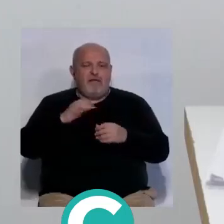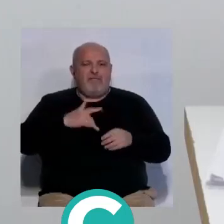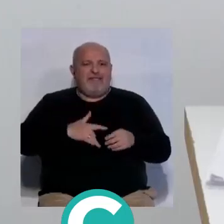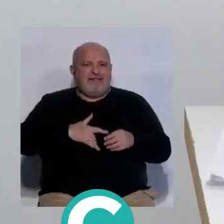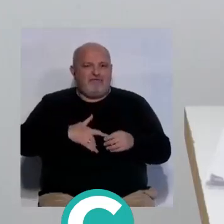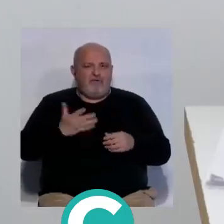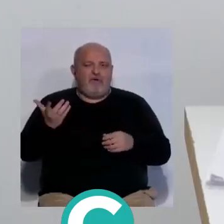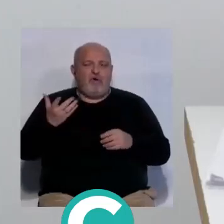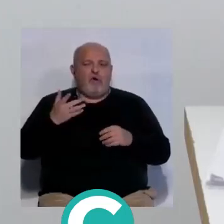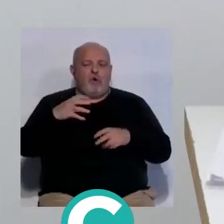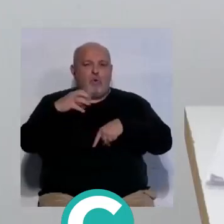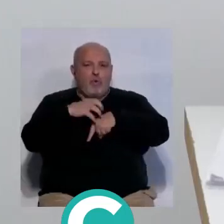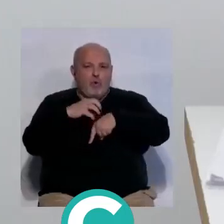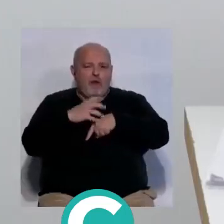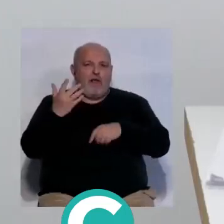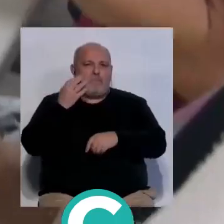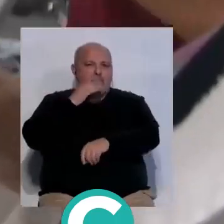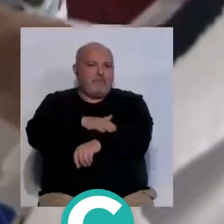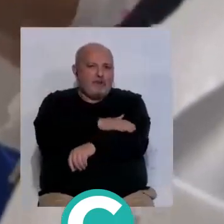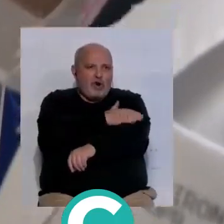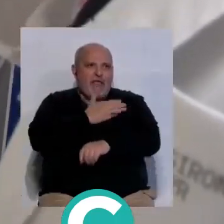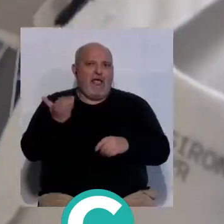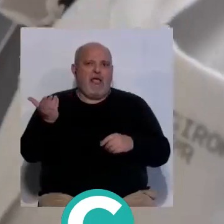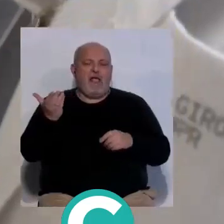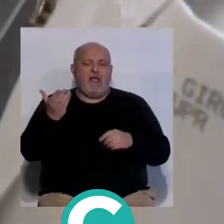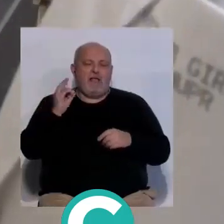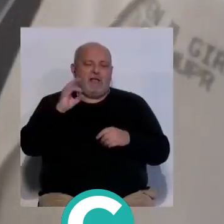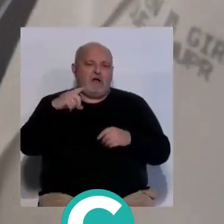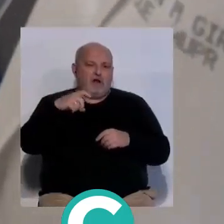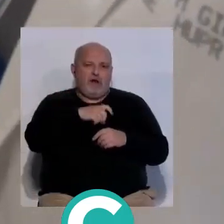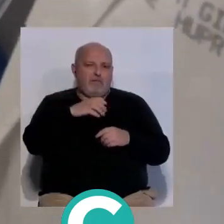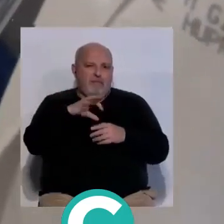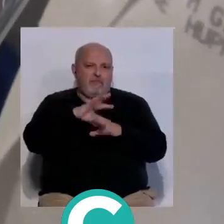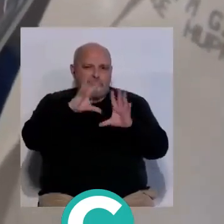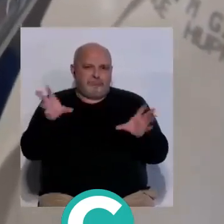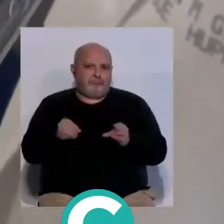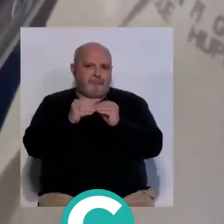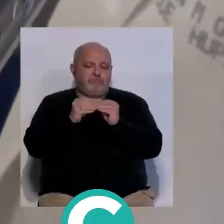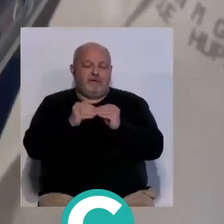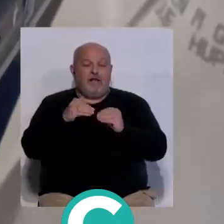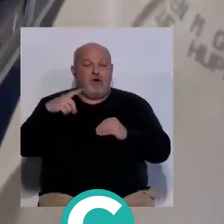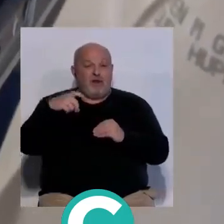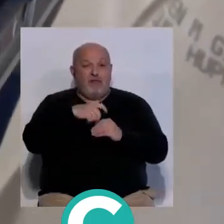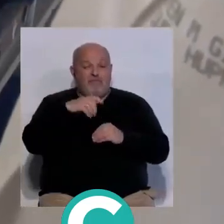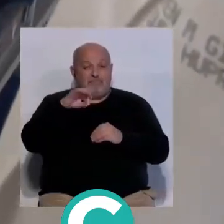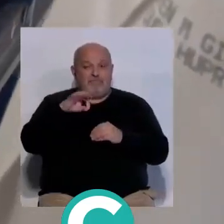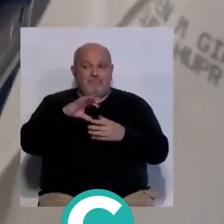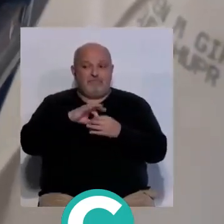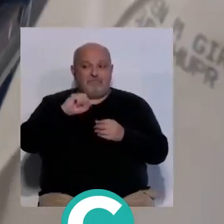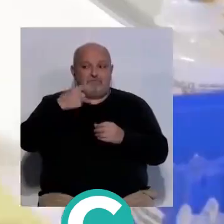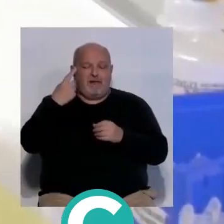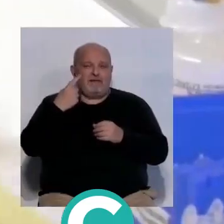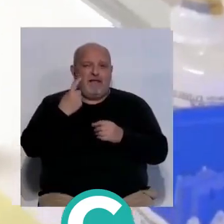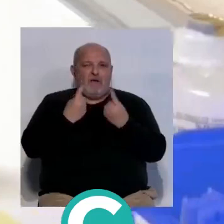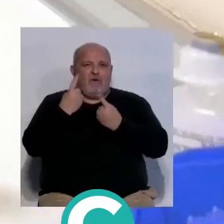digestivo, urología, dermatología y, por supuesto, oncología médica. Actualmente la oncología es, yo creo, el paradigma